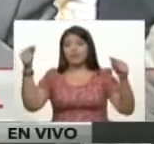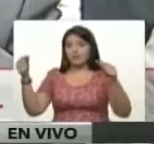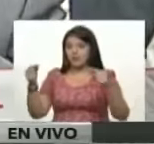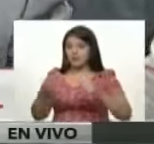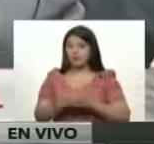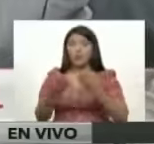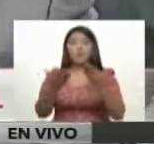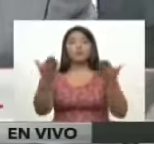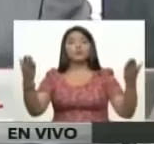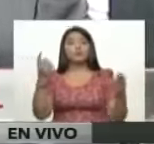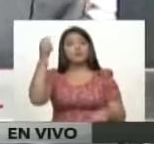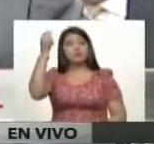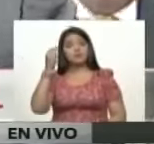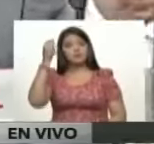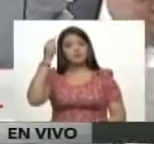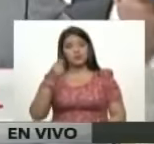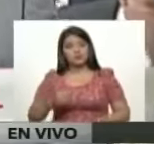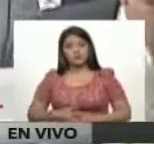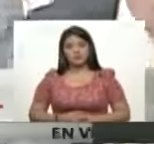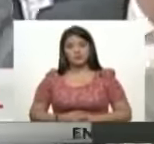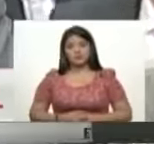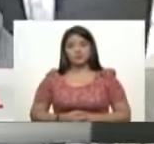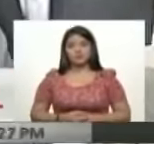colegas diputados,